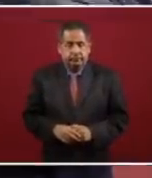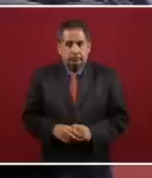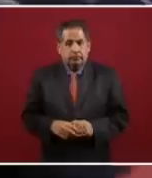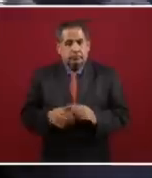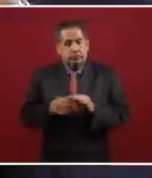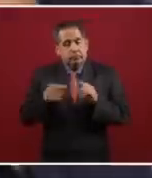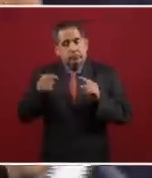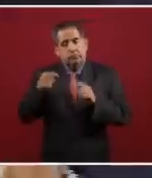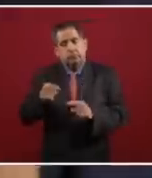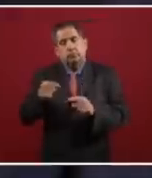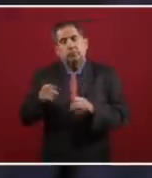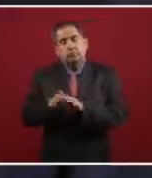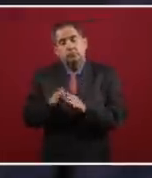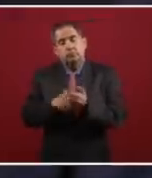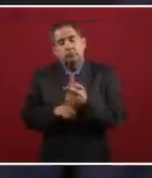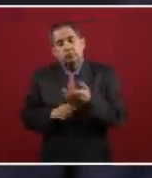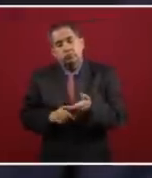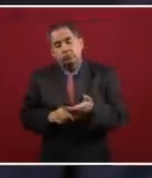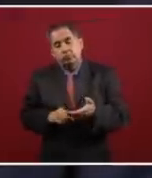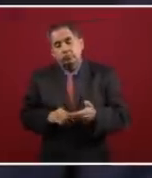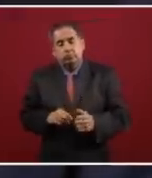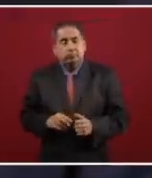en